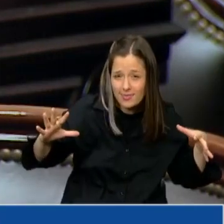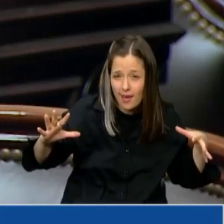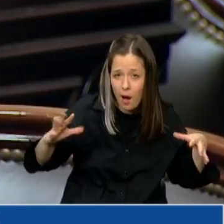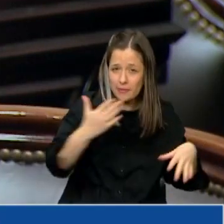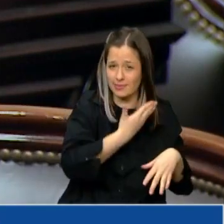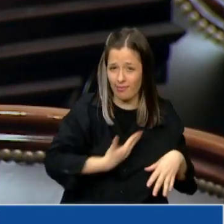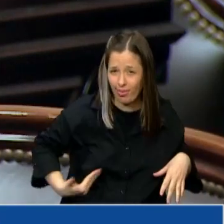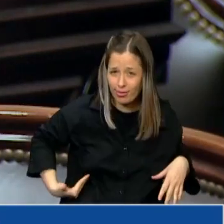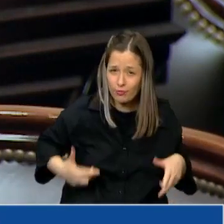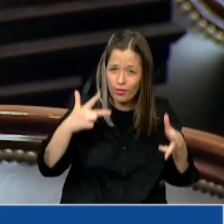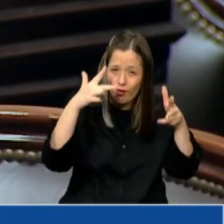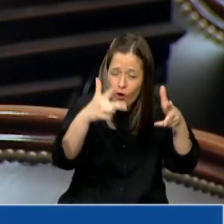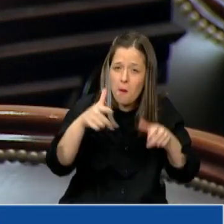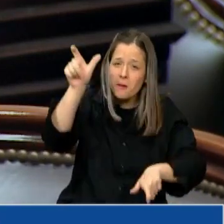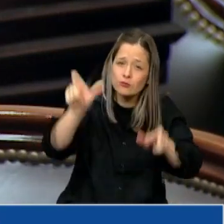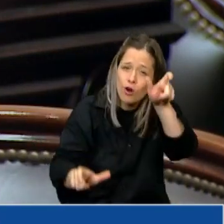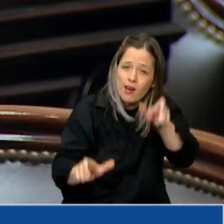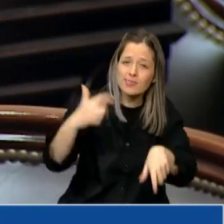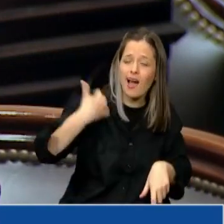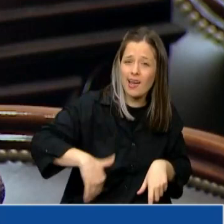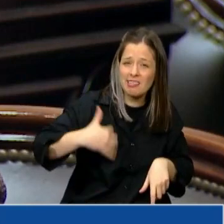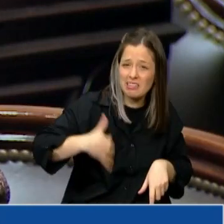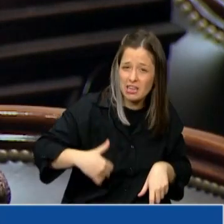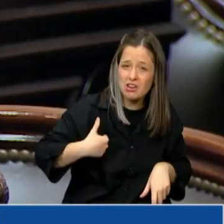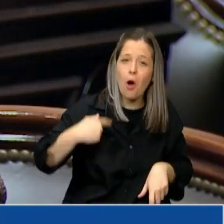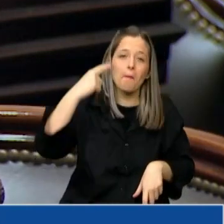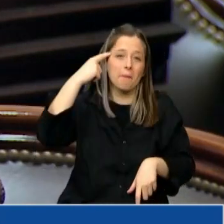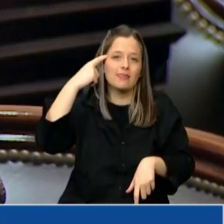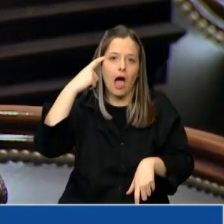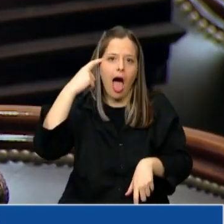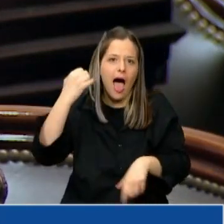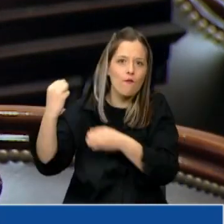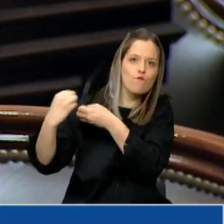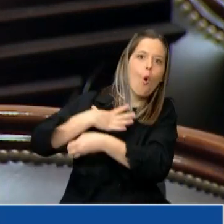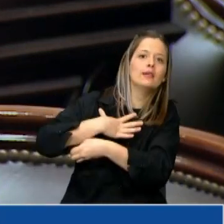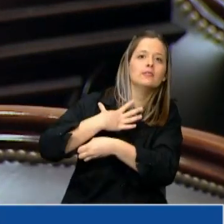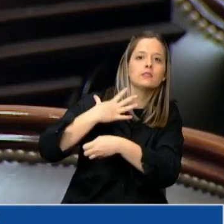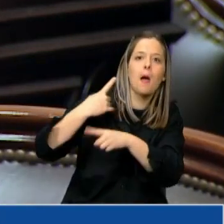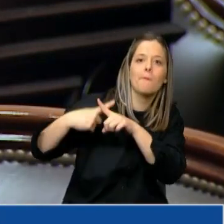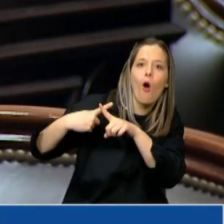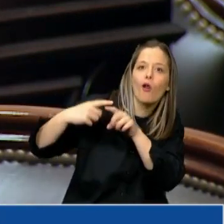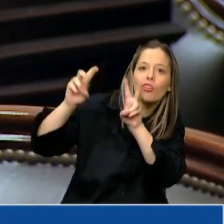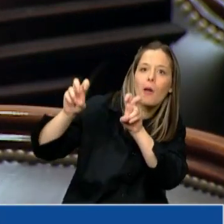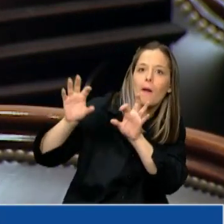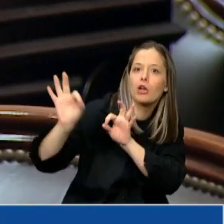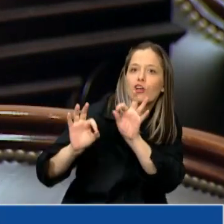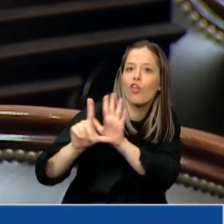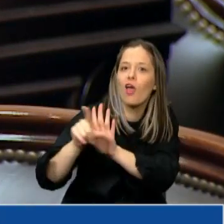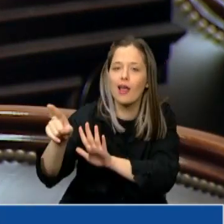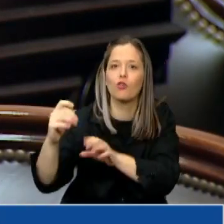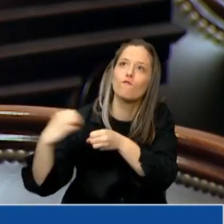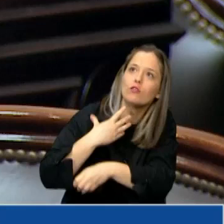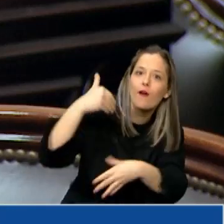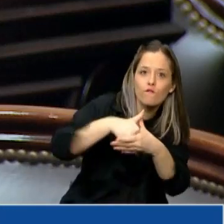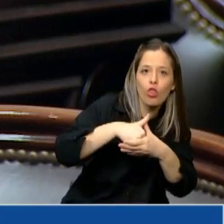no creo que los argentinos sientan su voto influido por una cuestión así. Creo